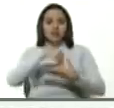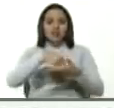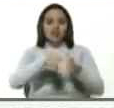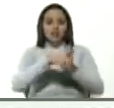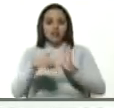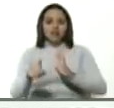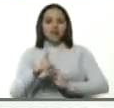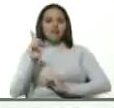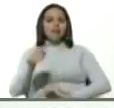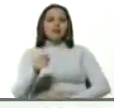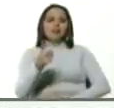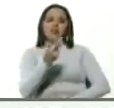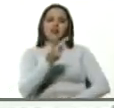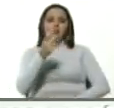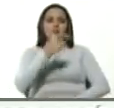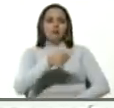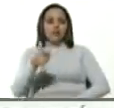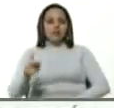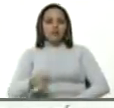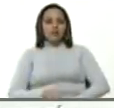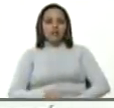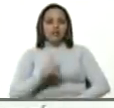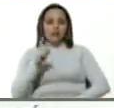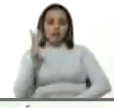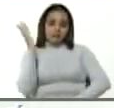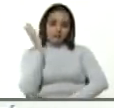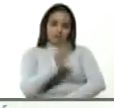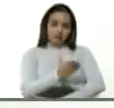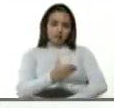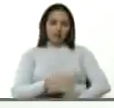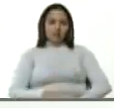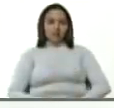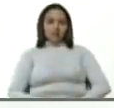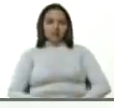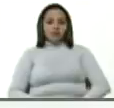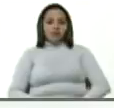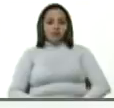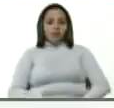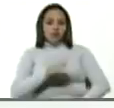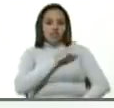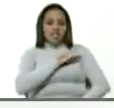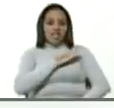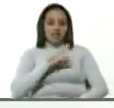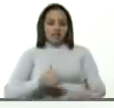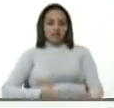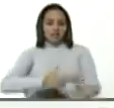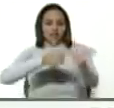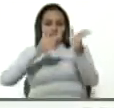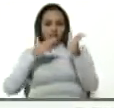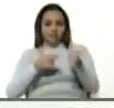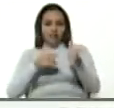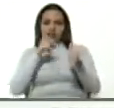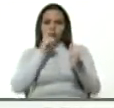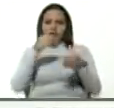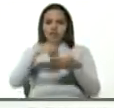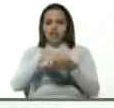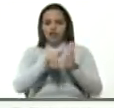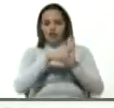Igualmente a los dos detenidos se les imputó también por el delito de porte ilícito de armas de fuego.